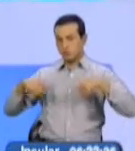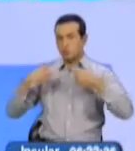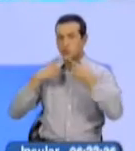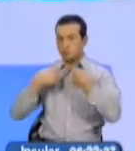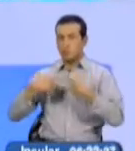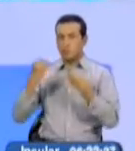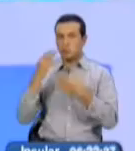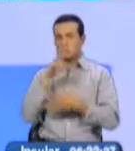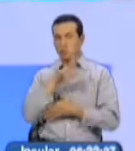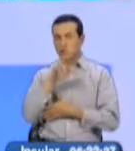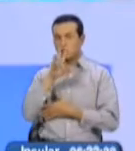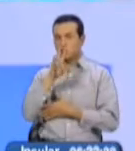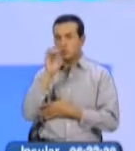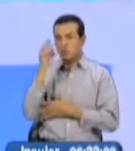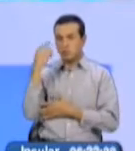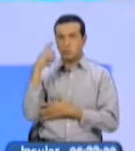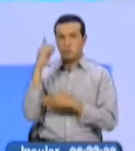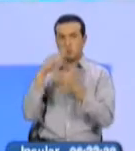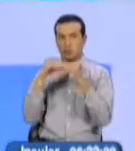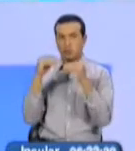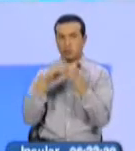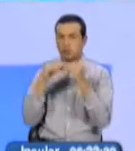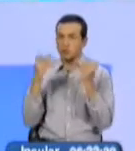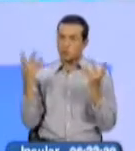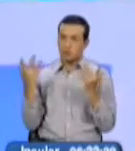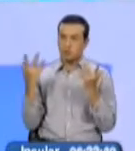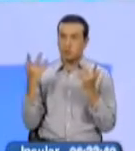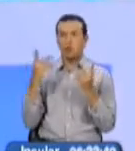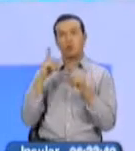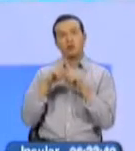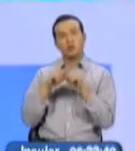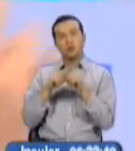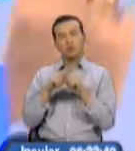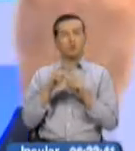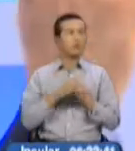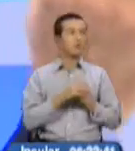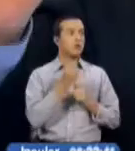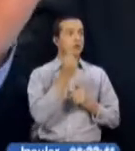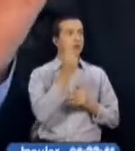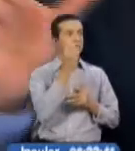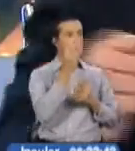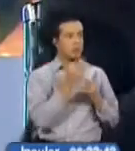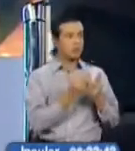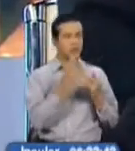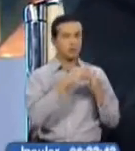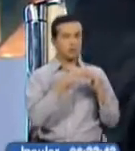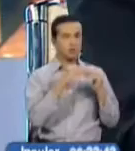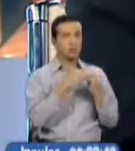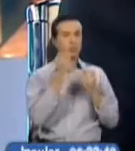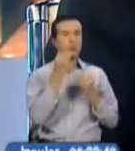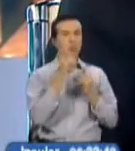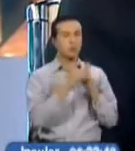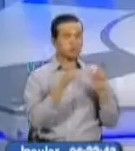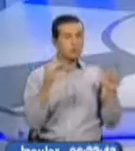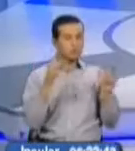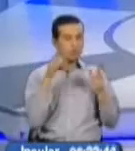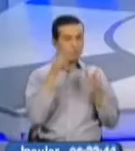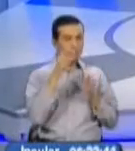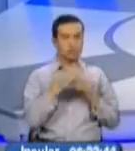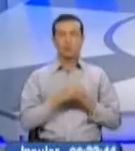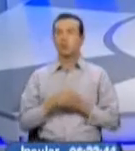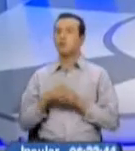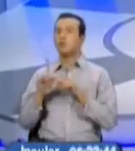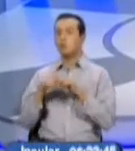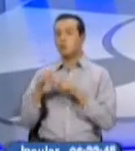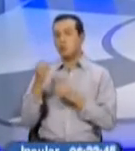dice que tiene 360 millones pero en todo caso depende como hablo el monto del monto de dólares a cuántas personas pero sí